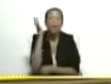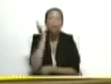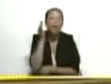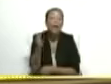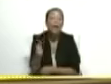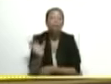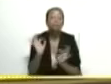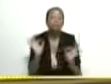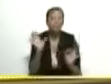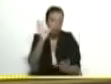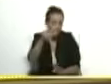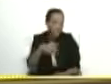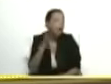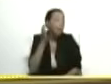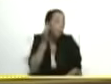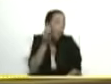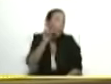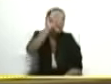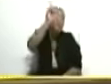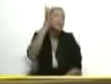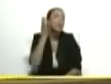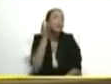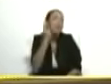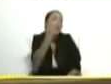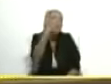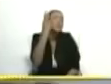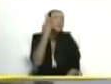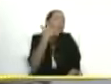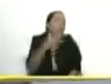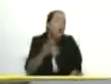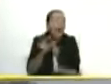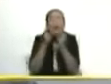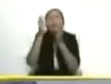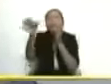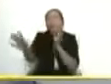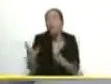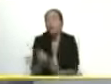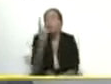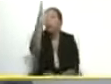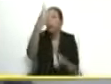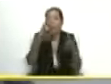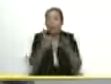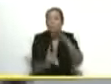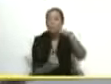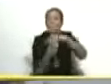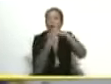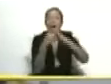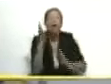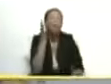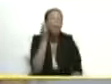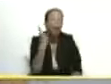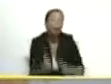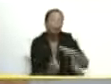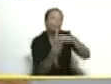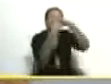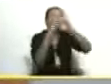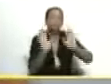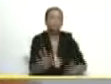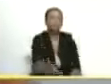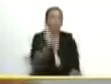y Diputadas también, porque habría una que otra mujer. Por ahí una quizá, una.